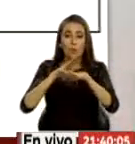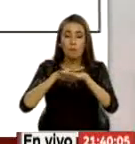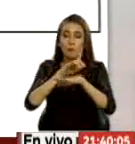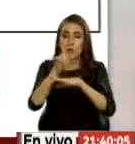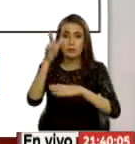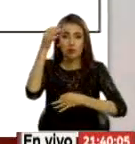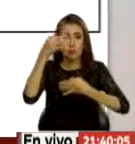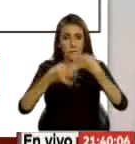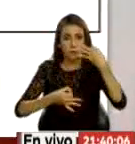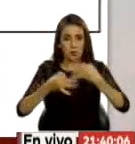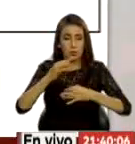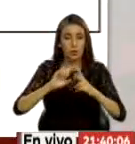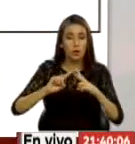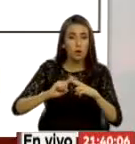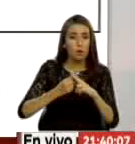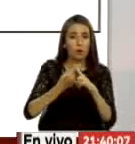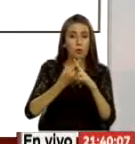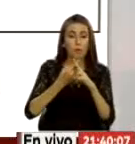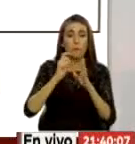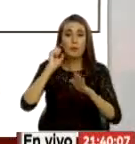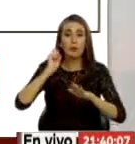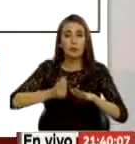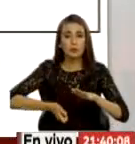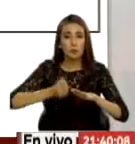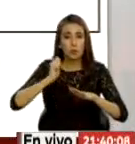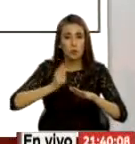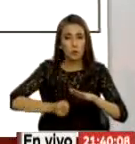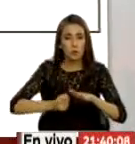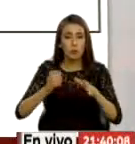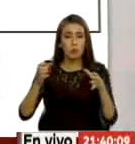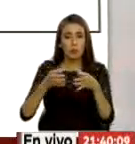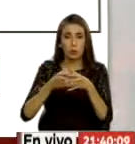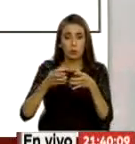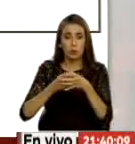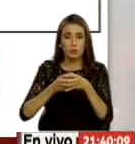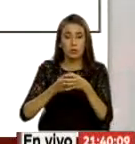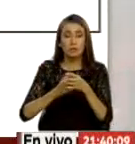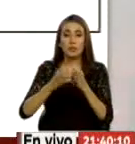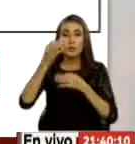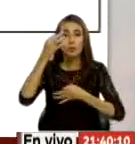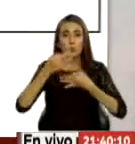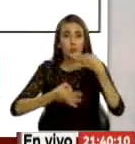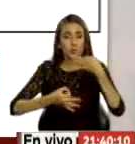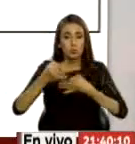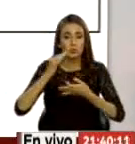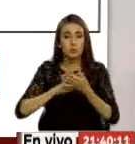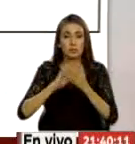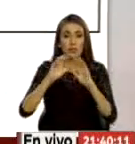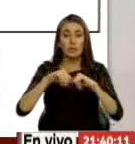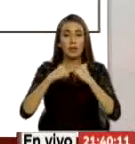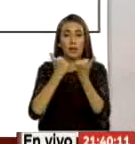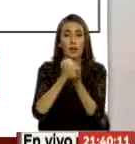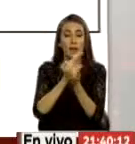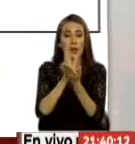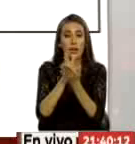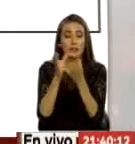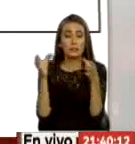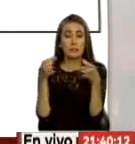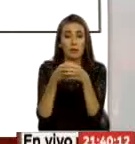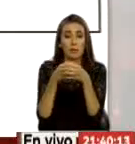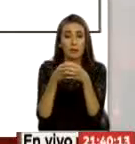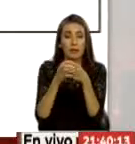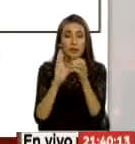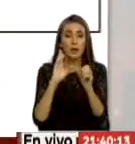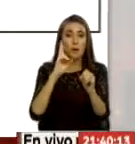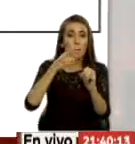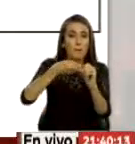fiscal, el inicio del juicio por parte del sistema de jueces y el sistema de justicia. La Asamblea Nacional no tiene nada que hacer